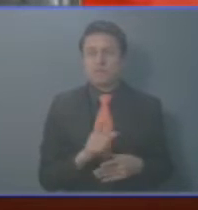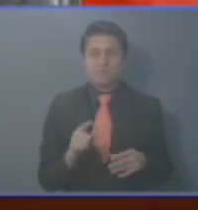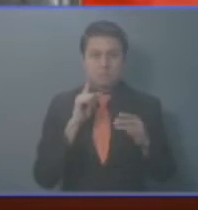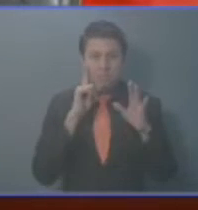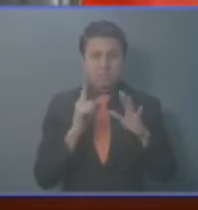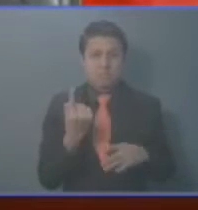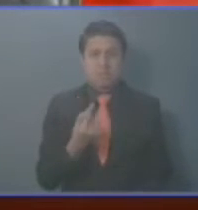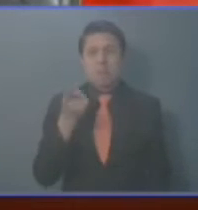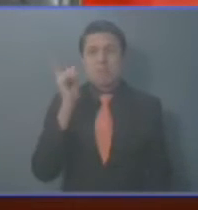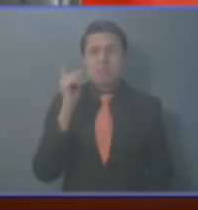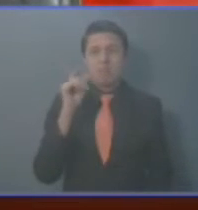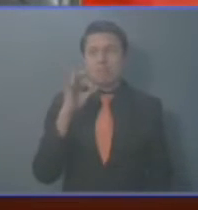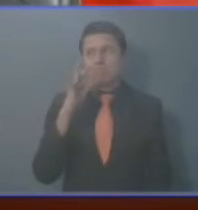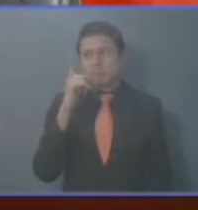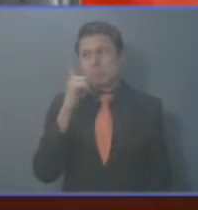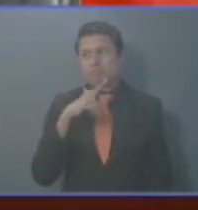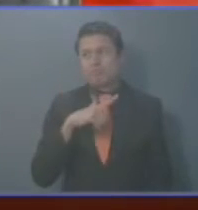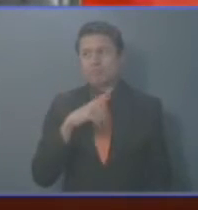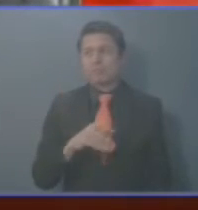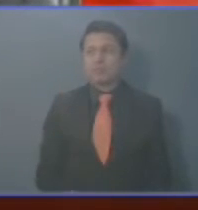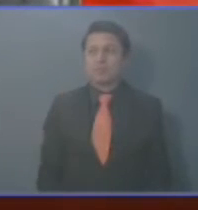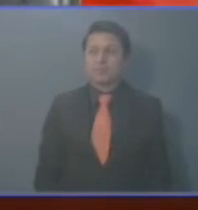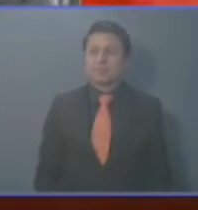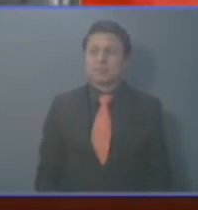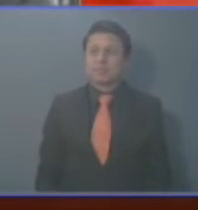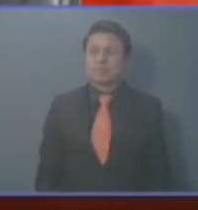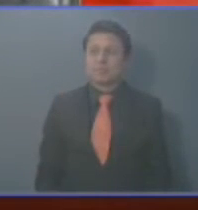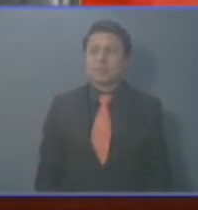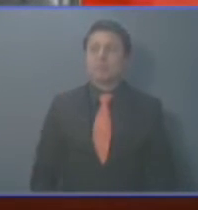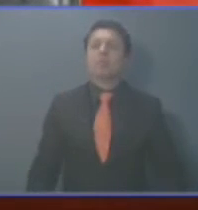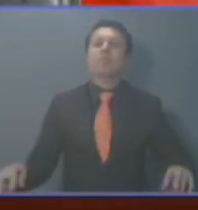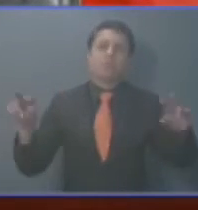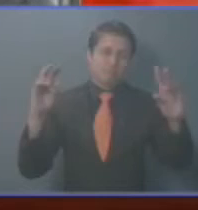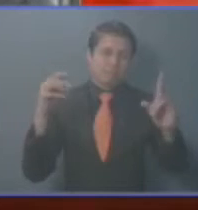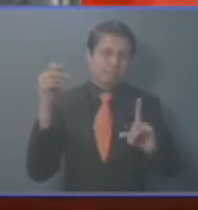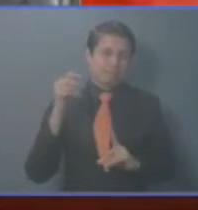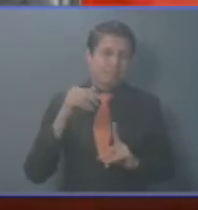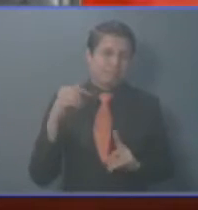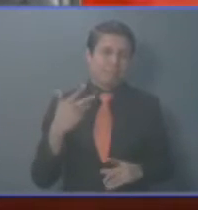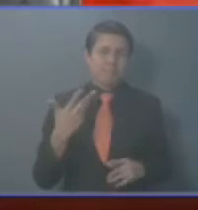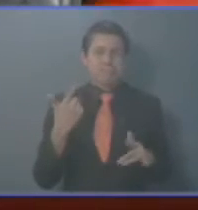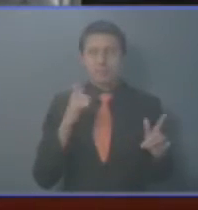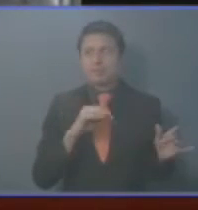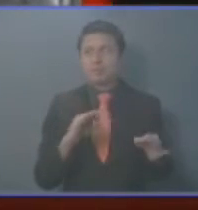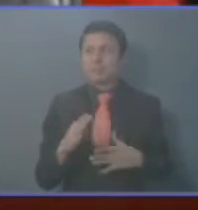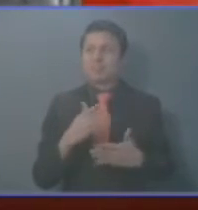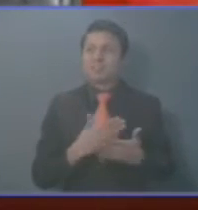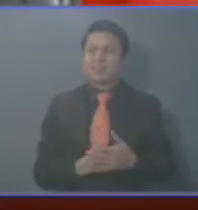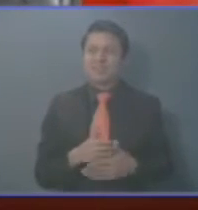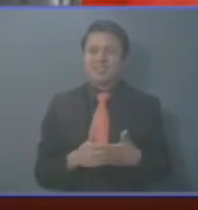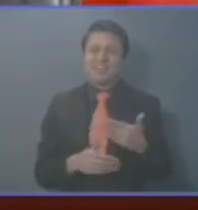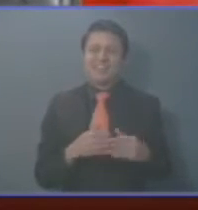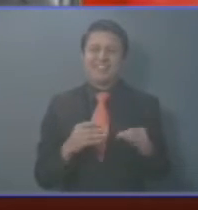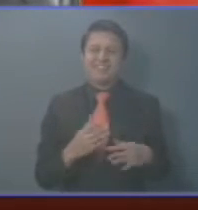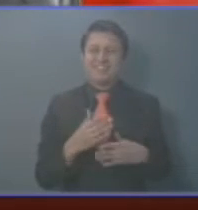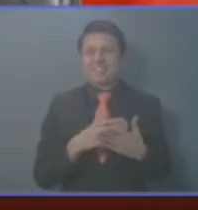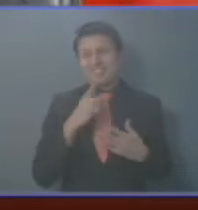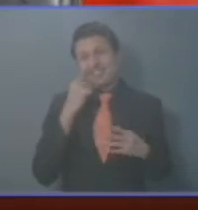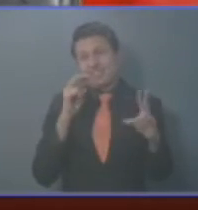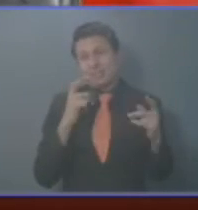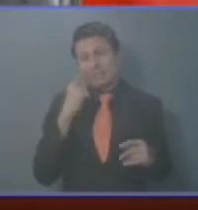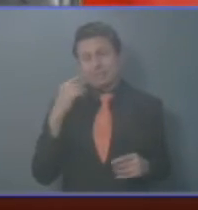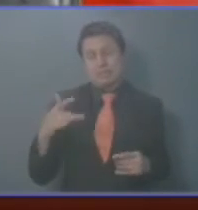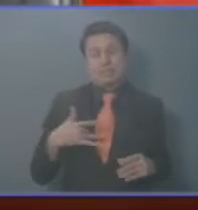Seis docentes desmotivados por la falta de incentivos y sin actualización académica. Estamos en un momento crucial en la historia de la humanidad donde